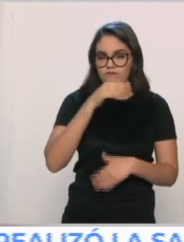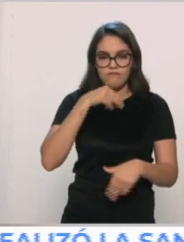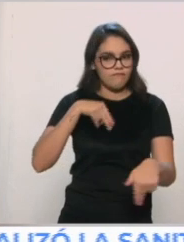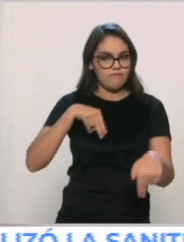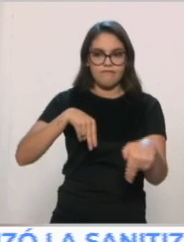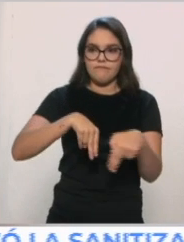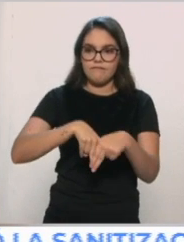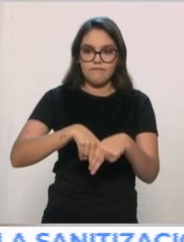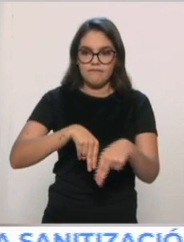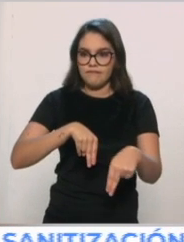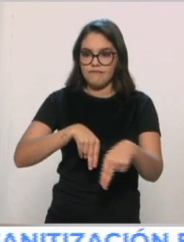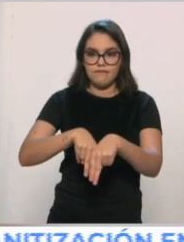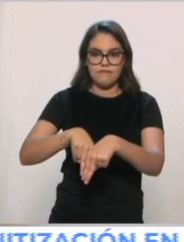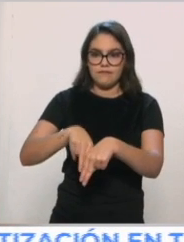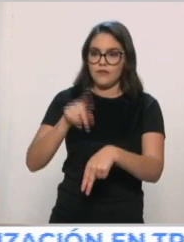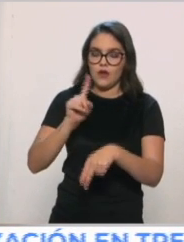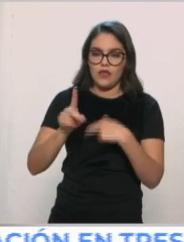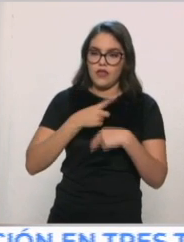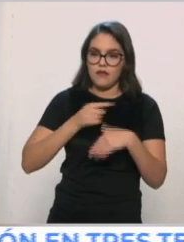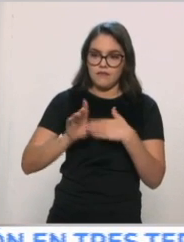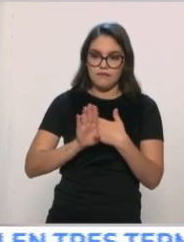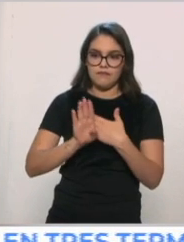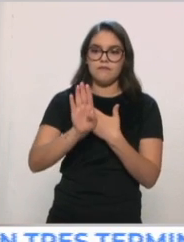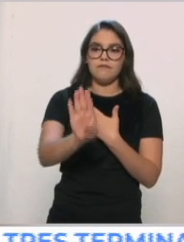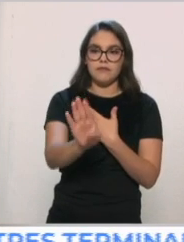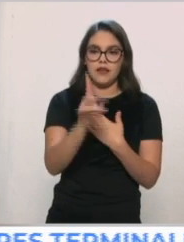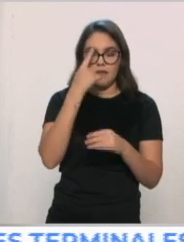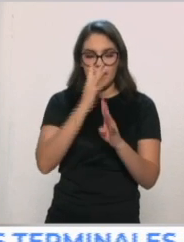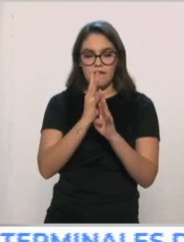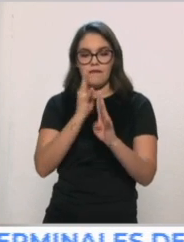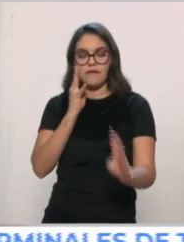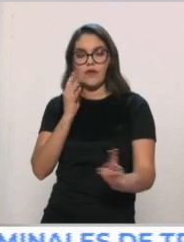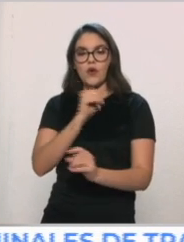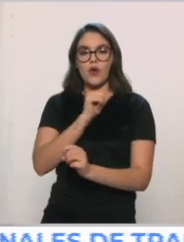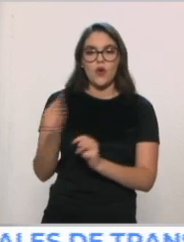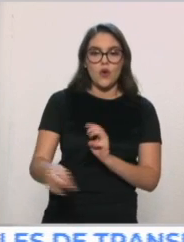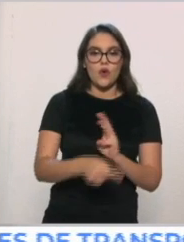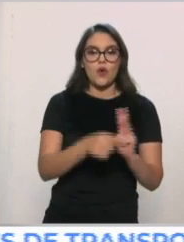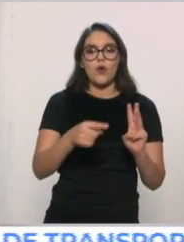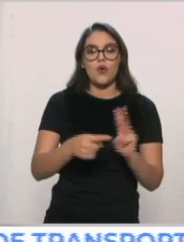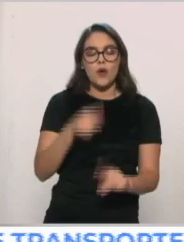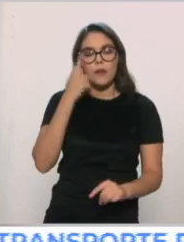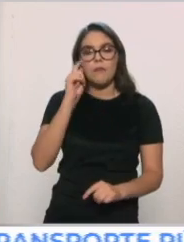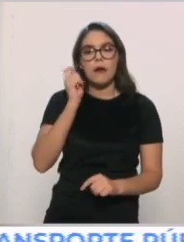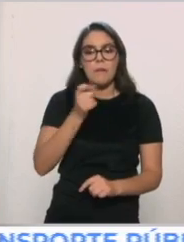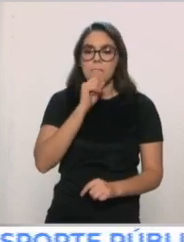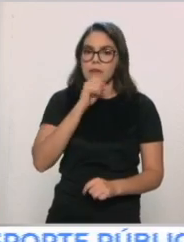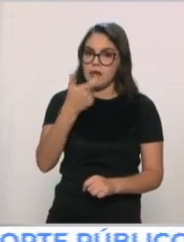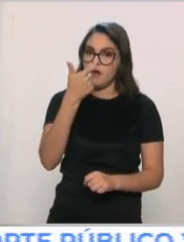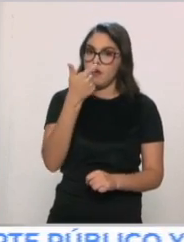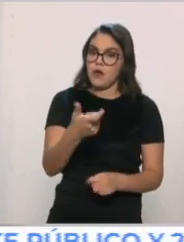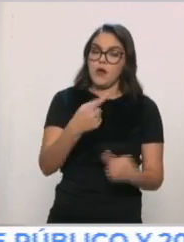de precios de algunos productos. Estamos en contacto permanente con la Profeco para